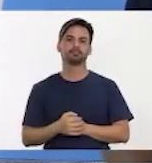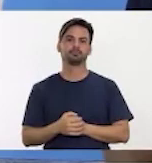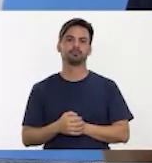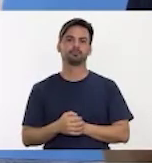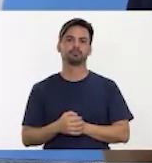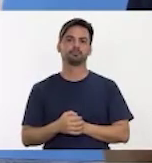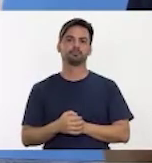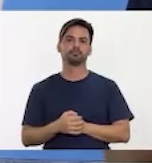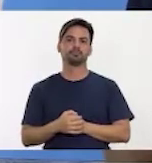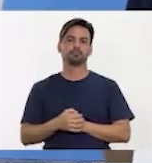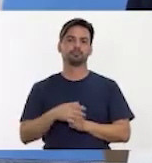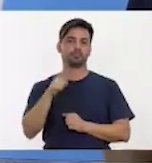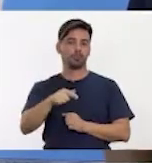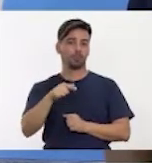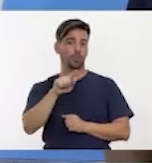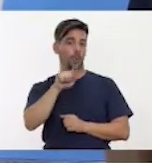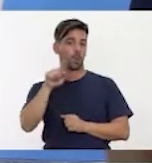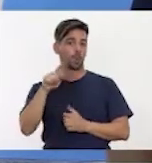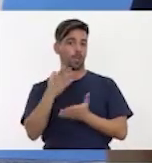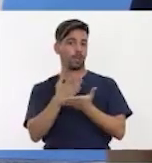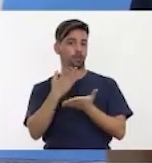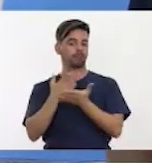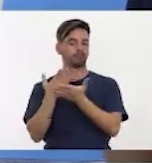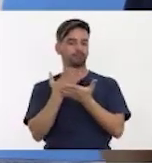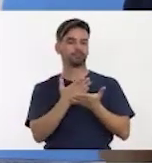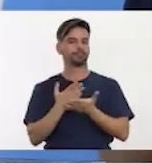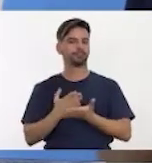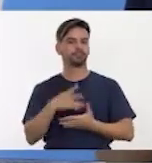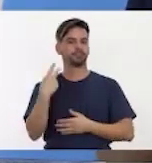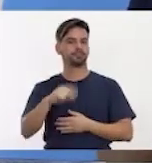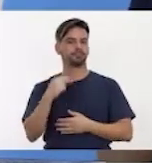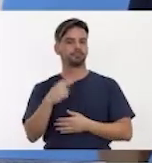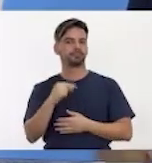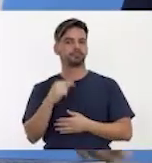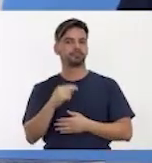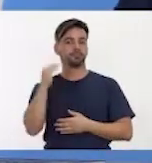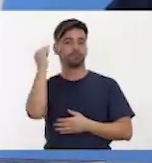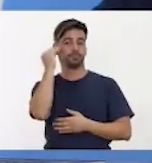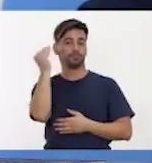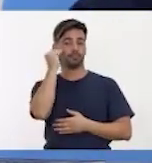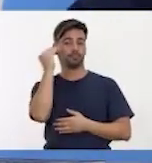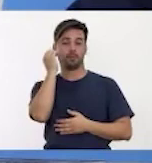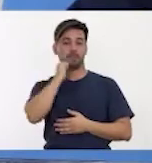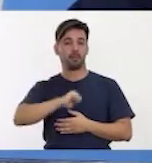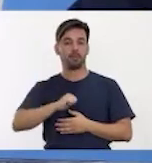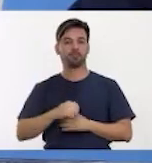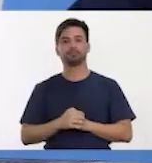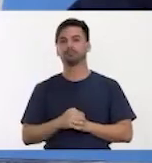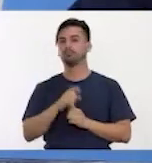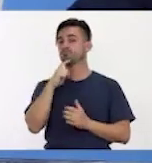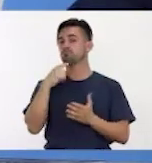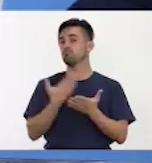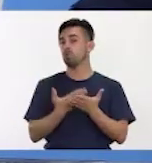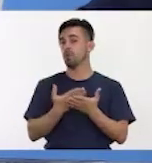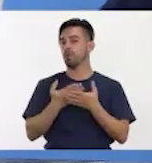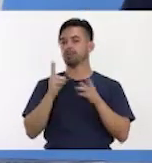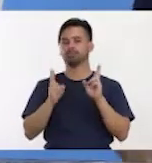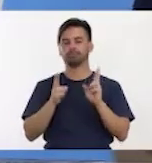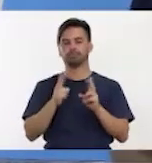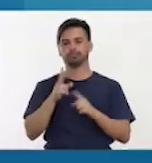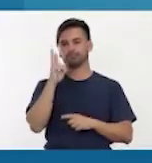Para que se ejerciten y autoevalúen estos contenidos, le proponemos las siguientes actividades que aparecen en